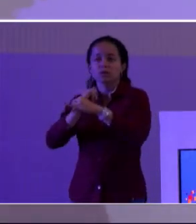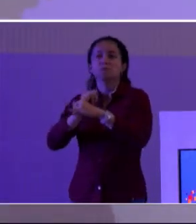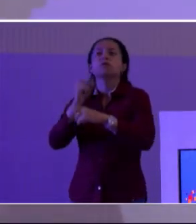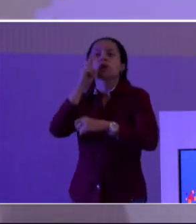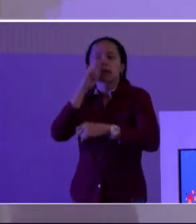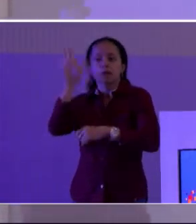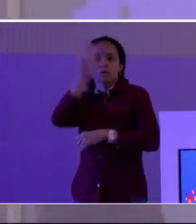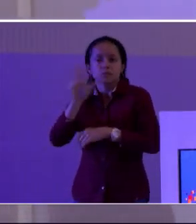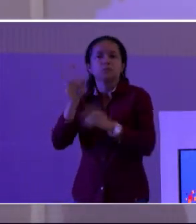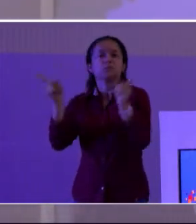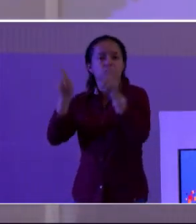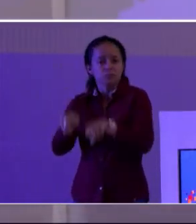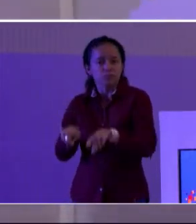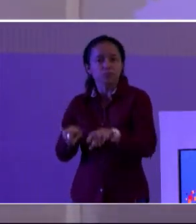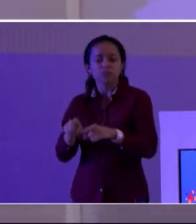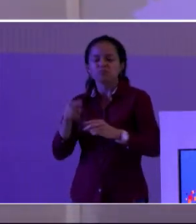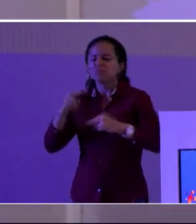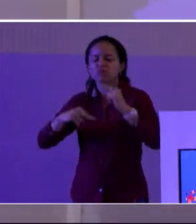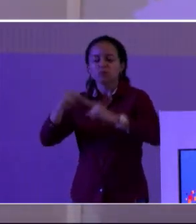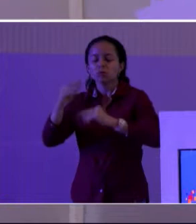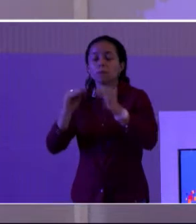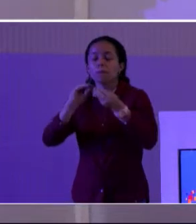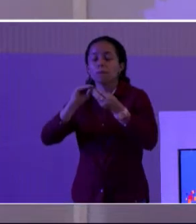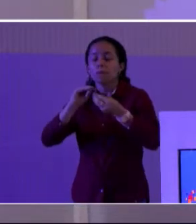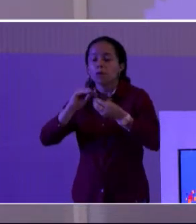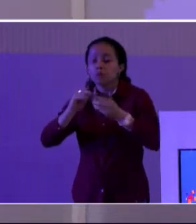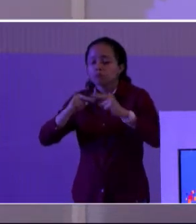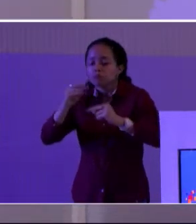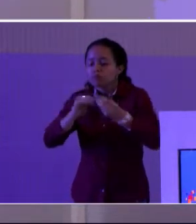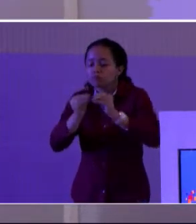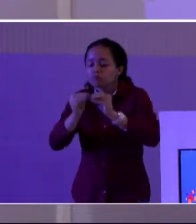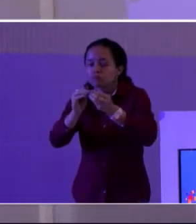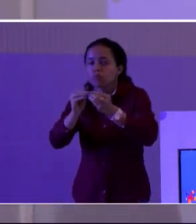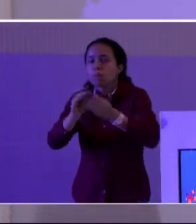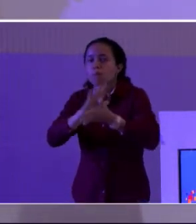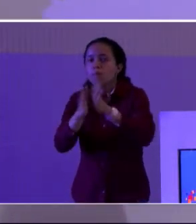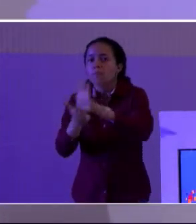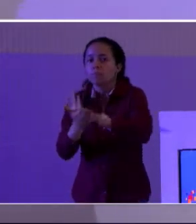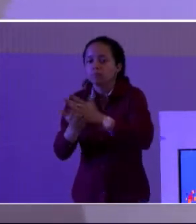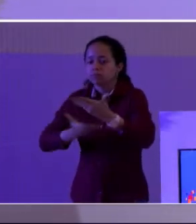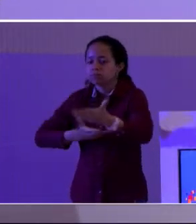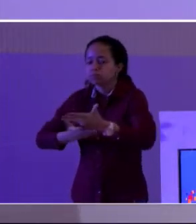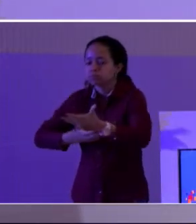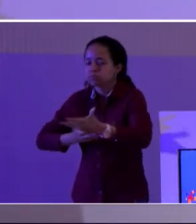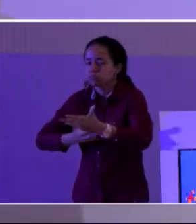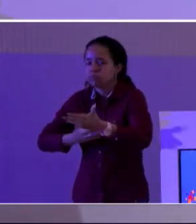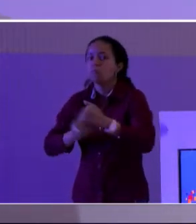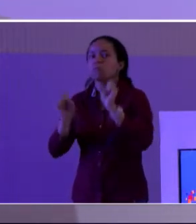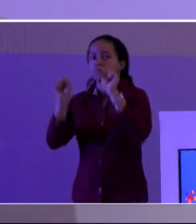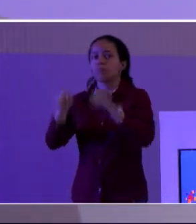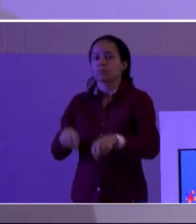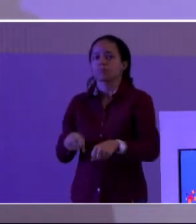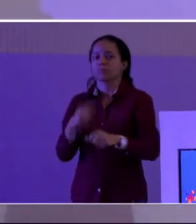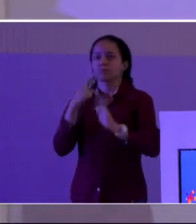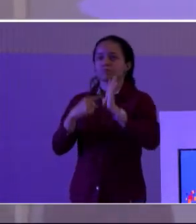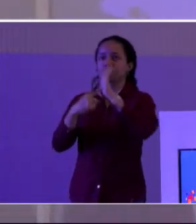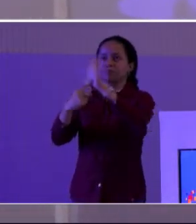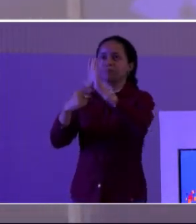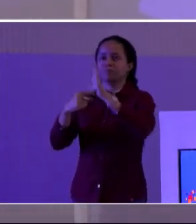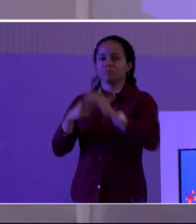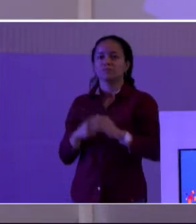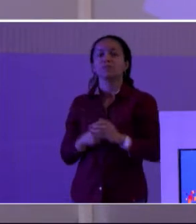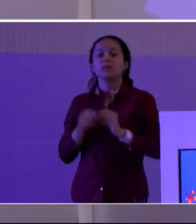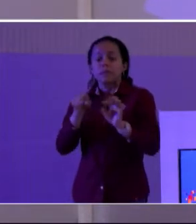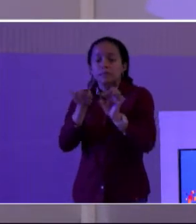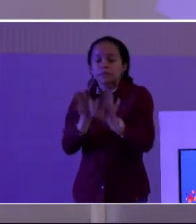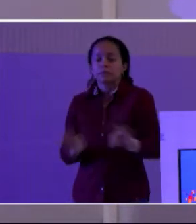como un referente de construcción de paz para otros países con los cuales hemos venido cooperando y trabajando. Y eso es lo más importante,